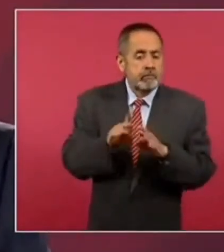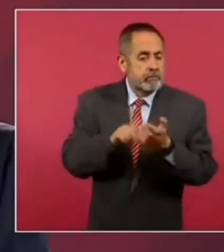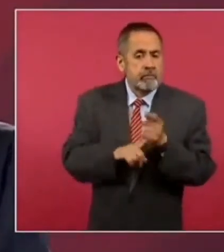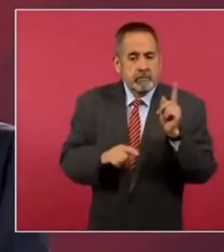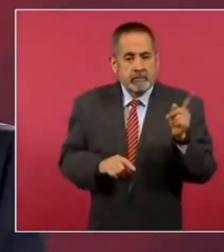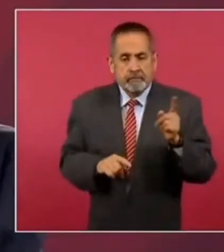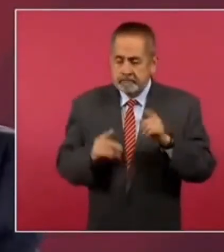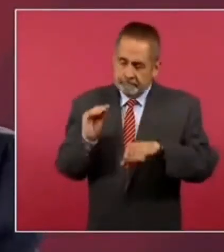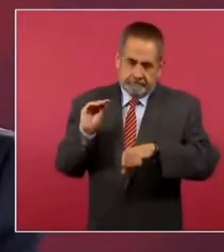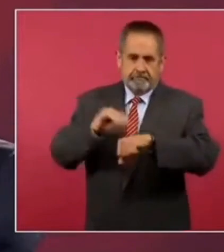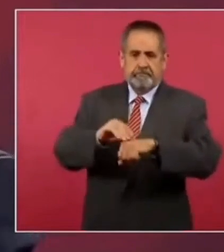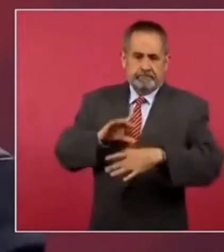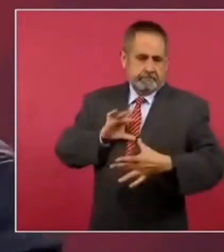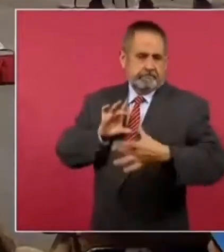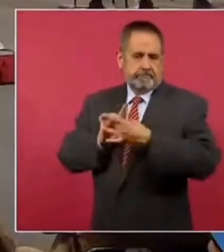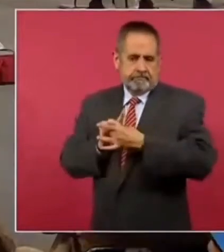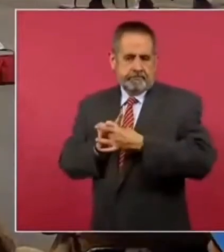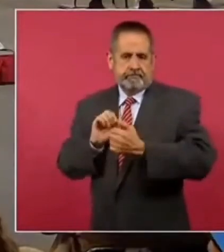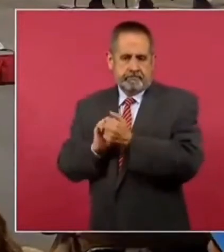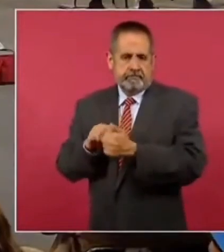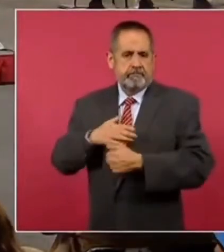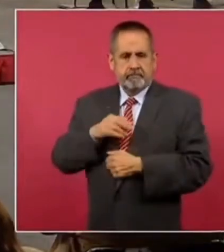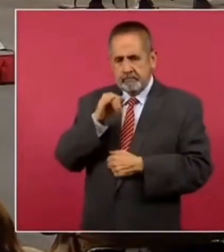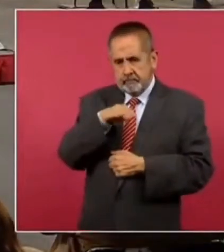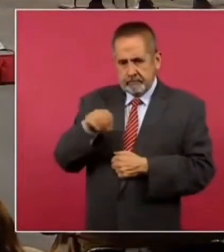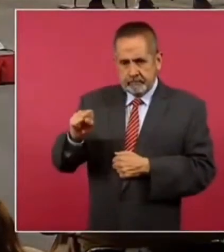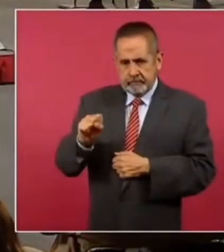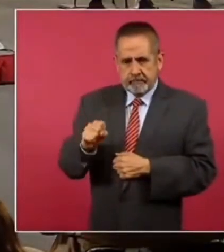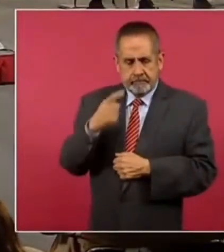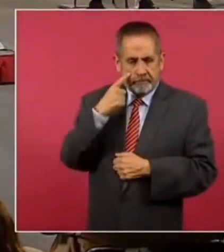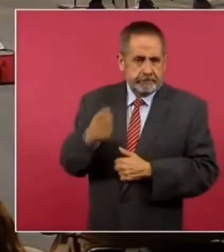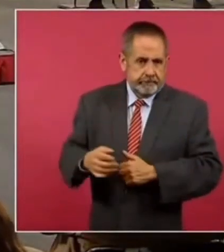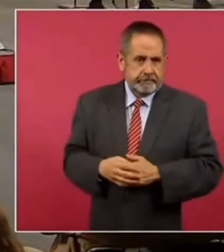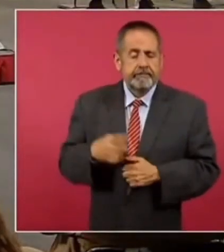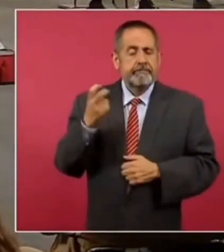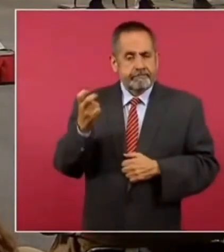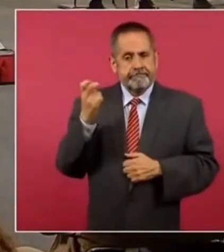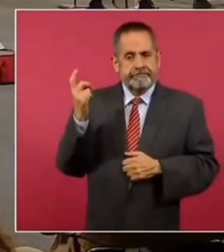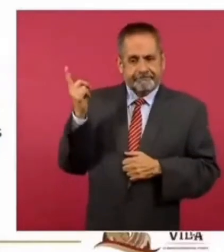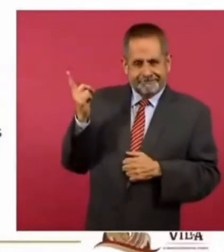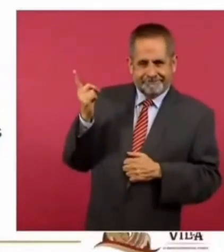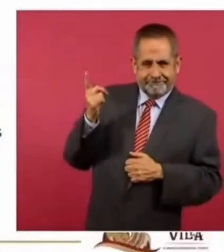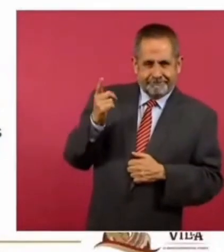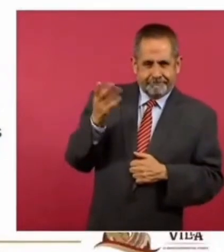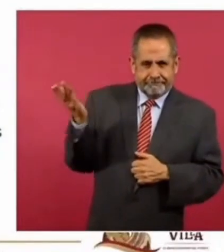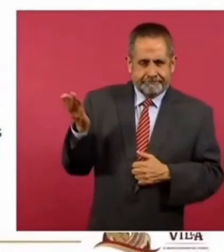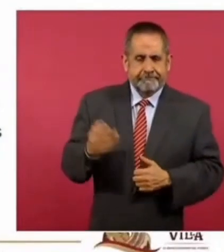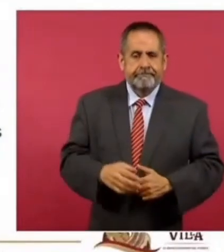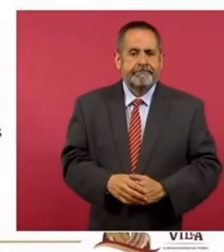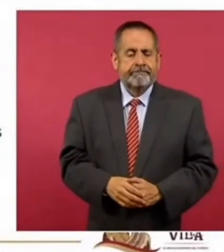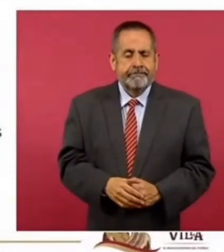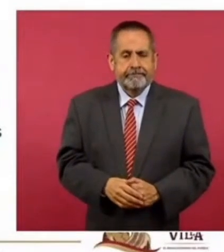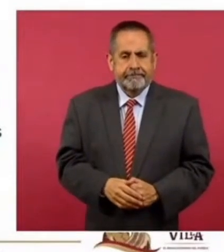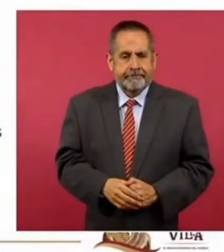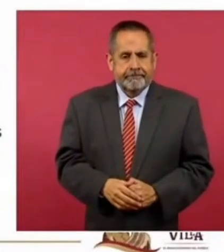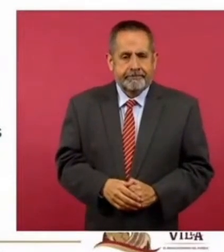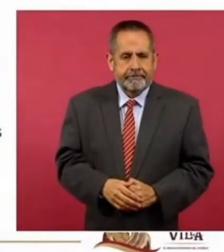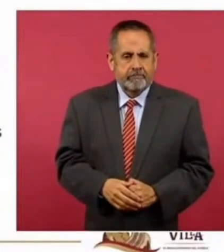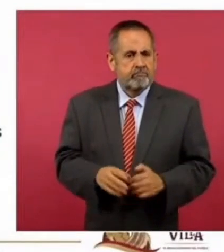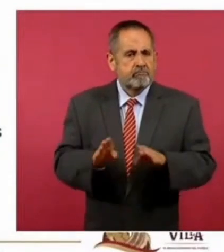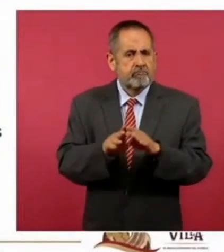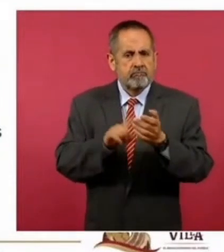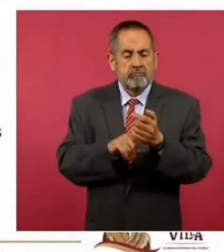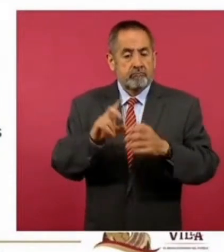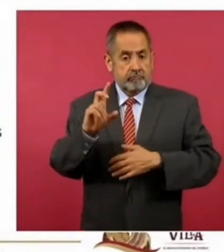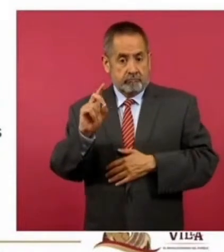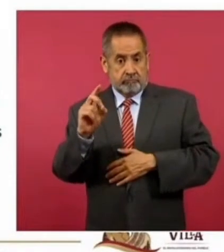donde se ha implementado el programa InBienestar. Y es un poco el proceso que tenían. Primero, 32